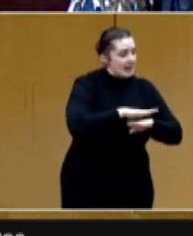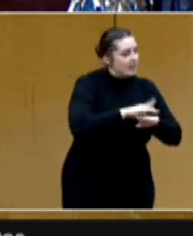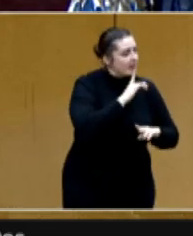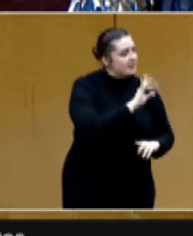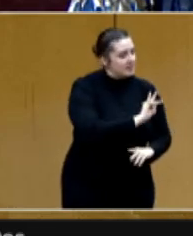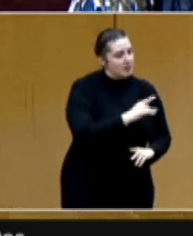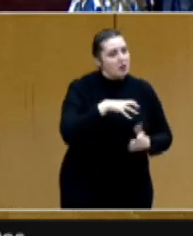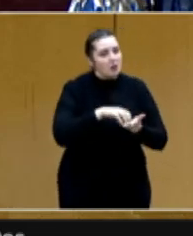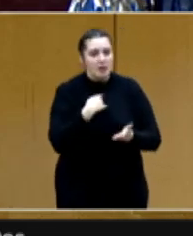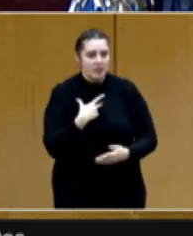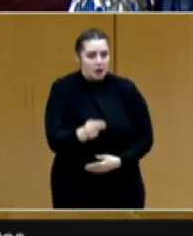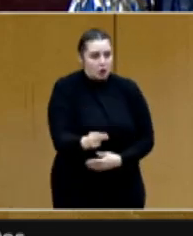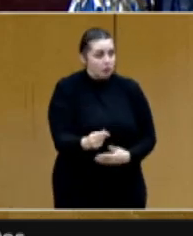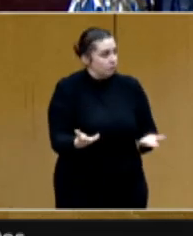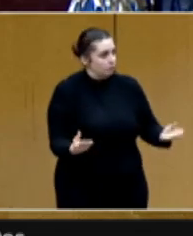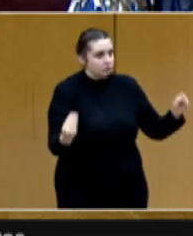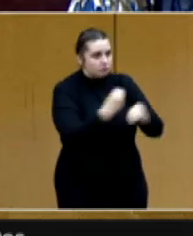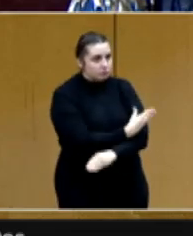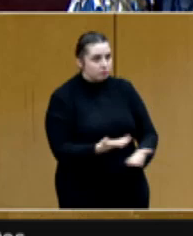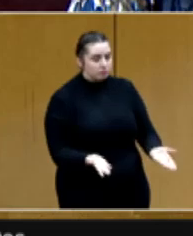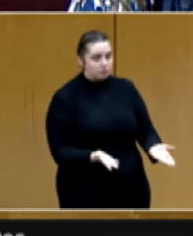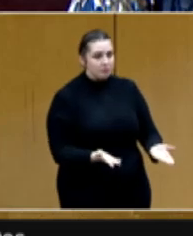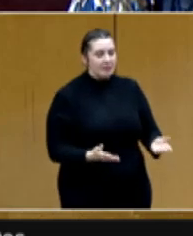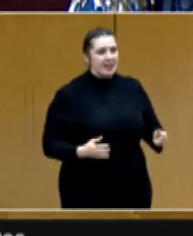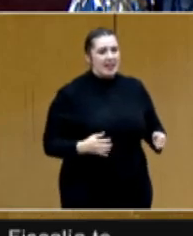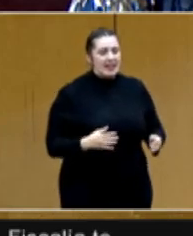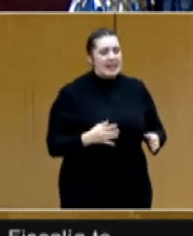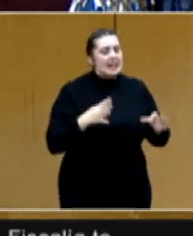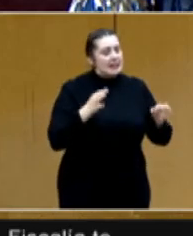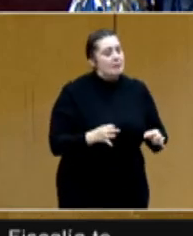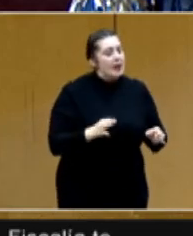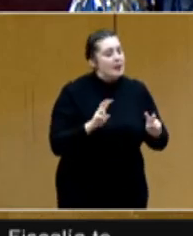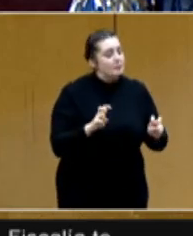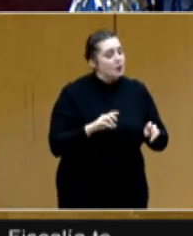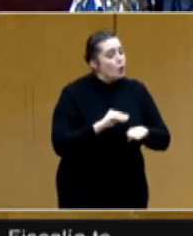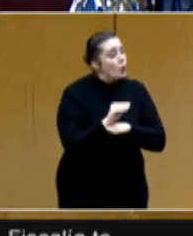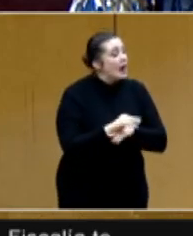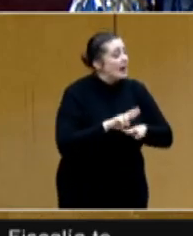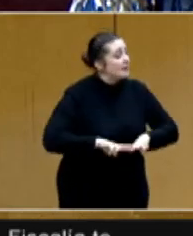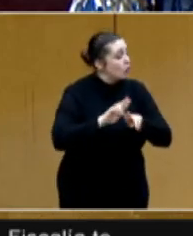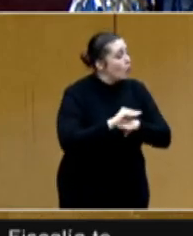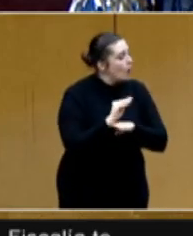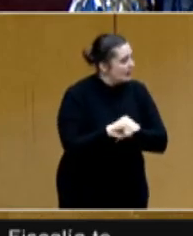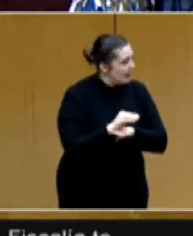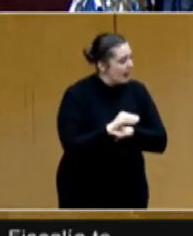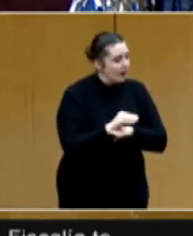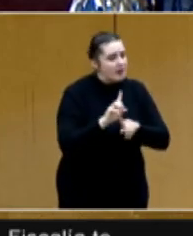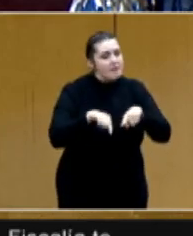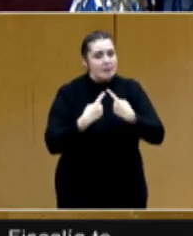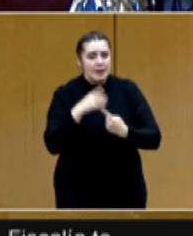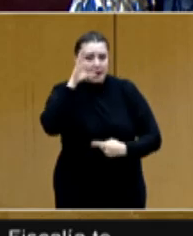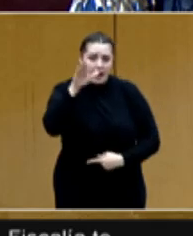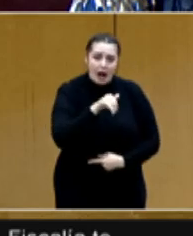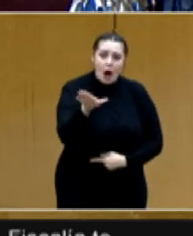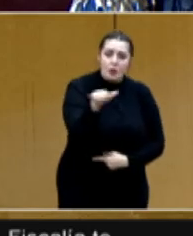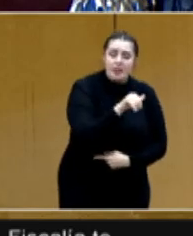no en las revisiones de la curatela va a haber audiencia para los familiares